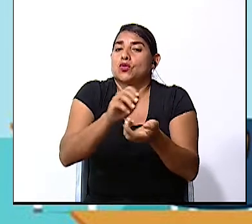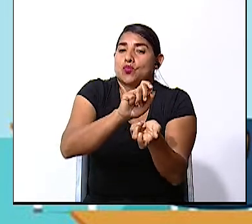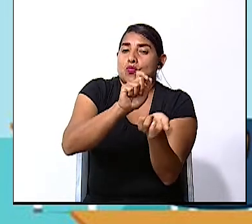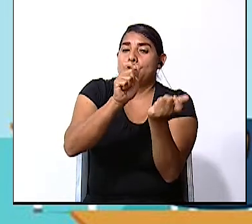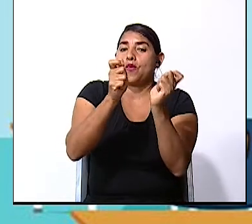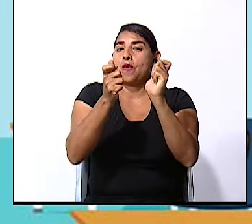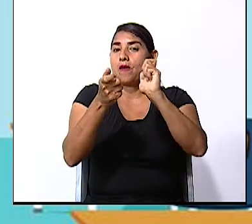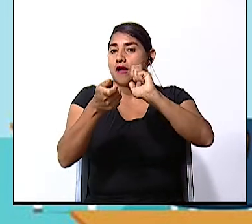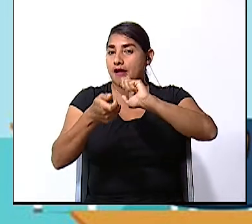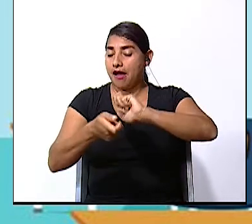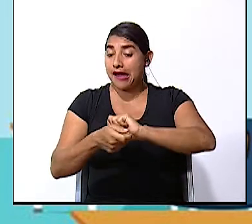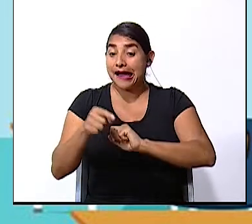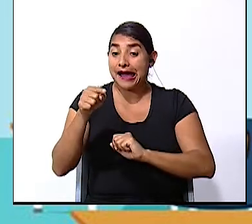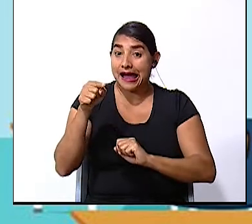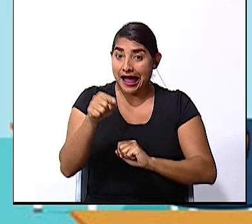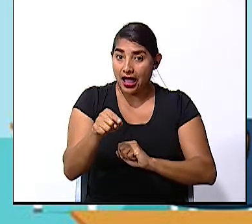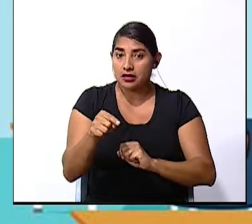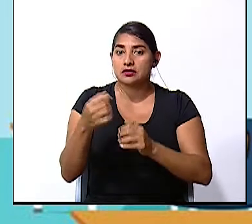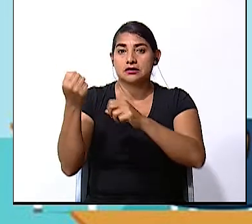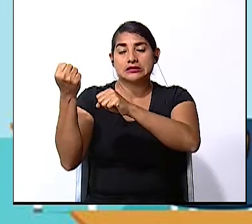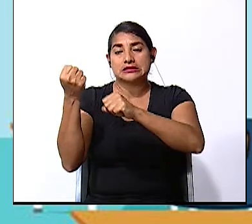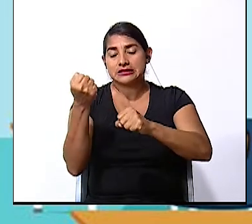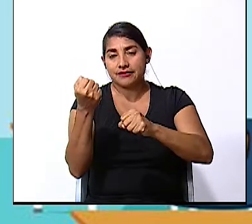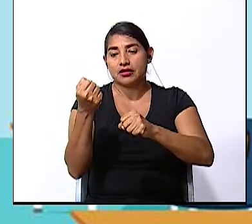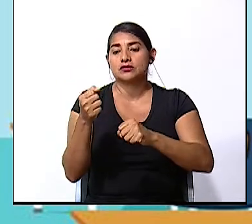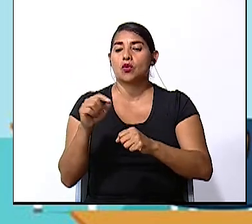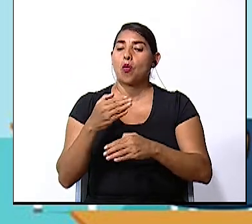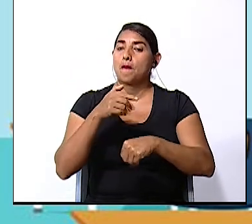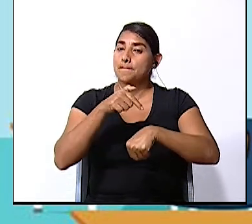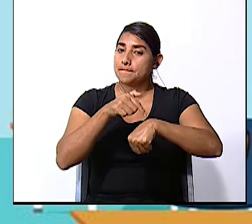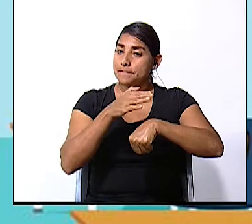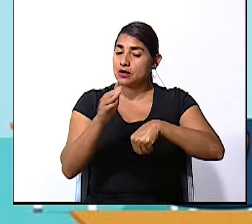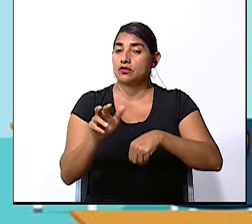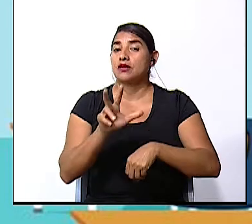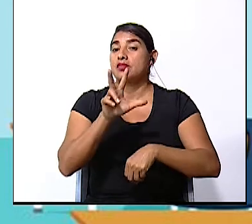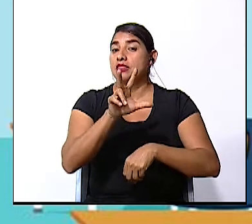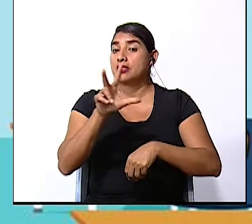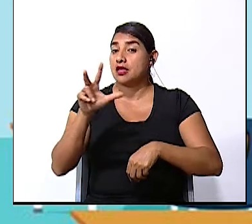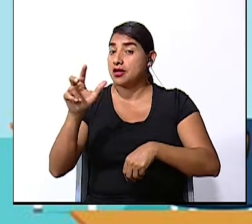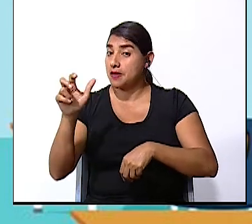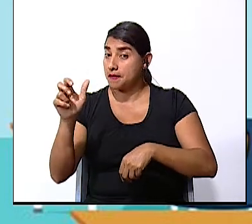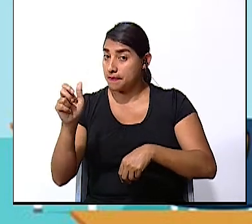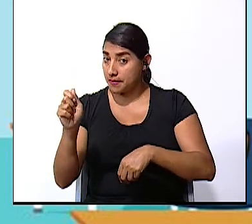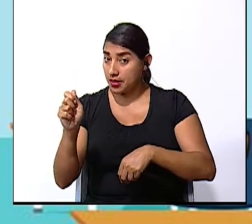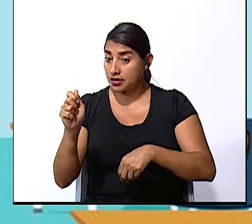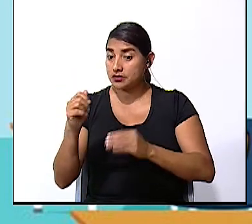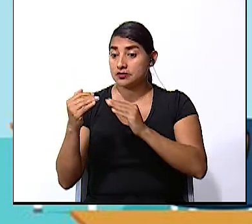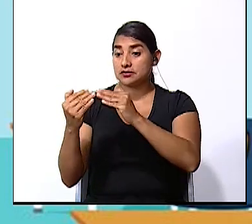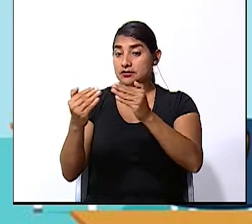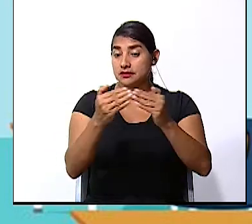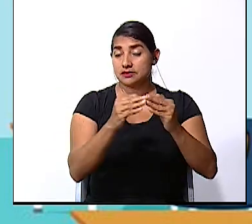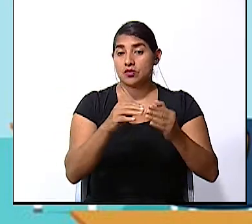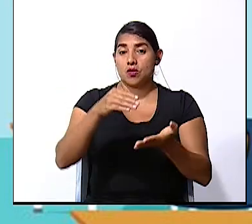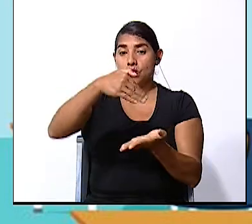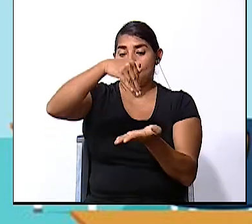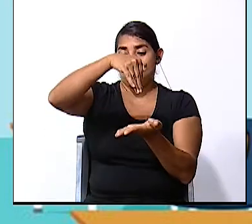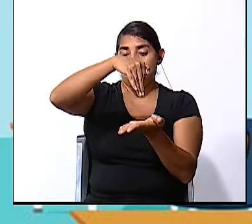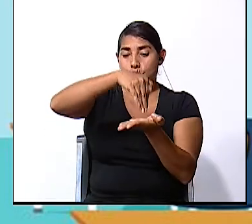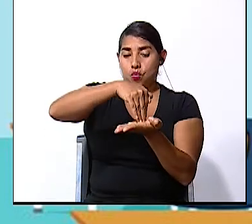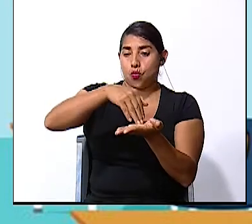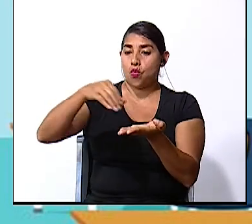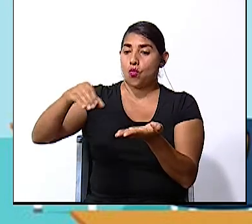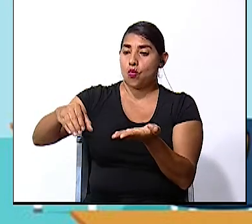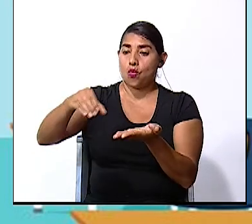transición. Ahí se estableció que por periodos de 3 meses la capital fuera